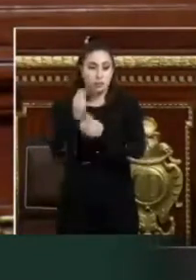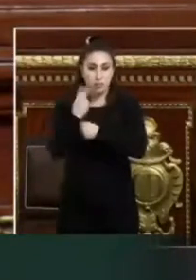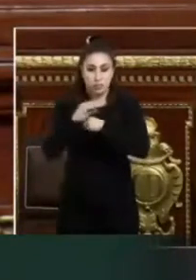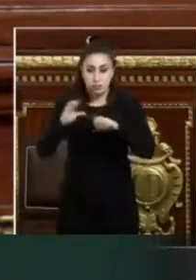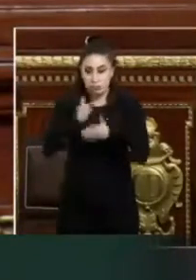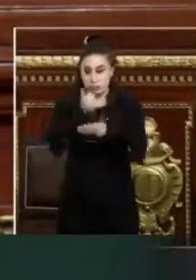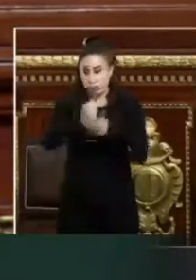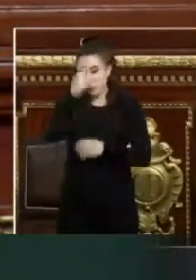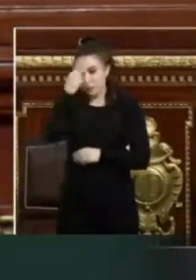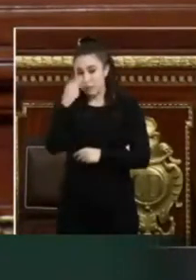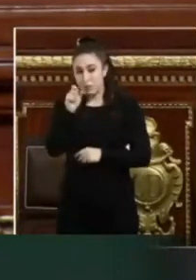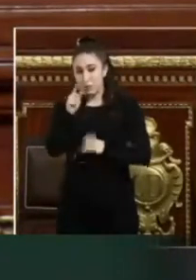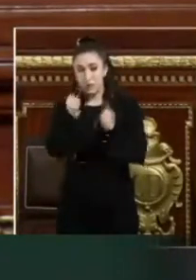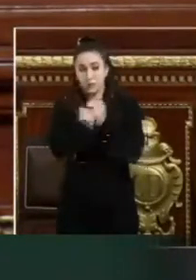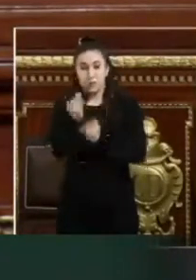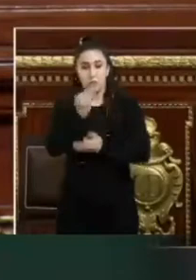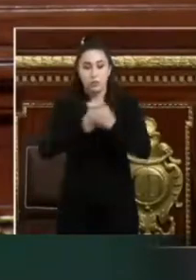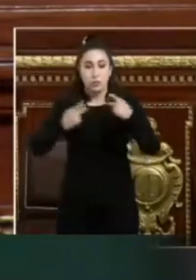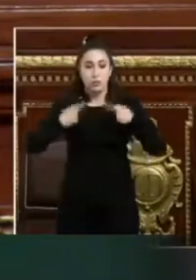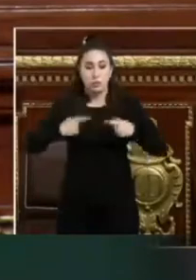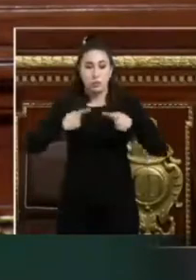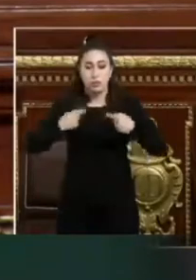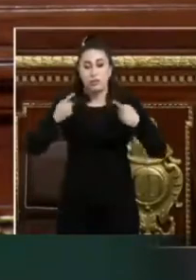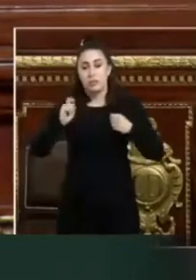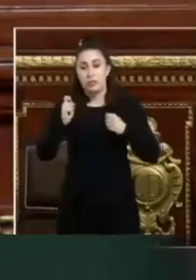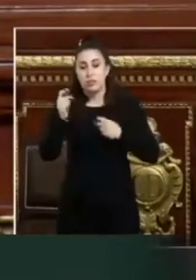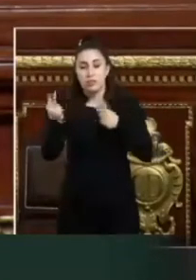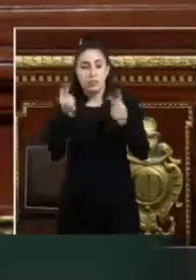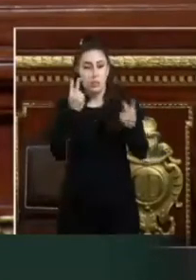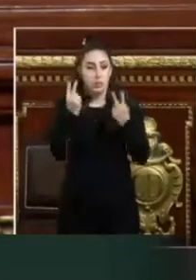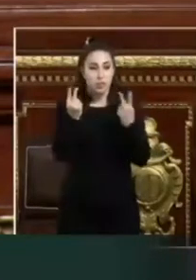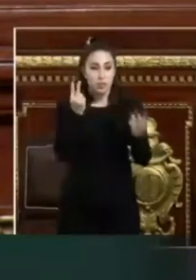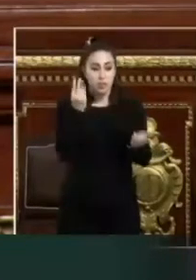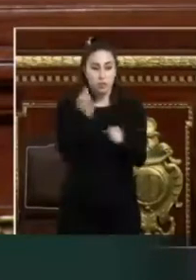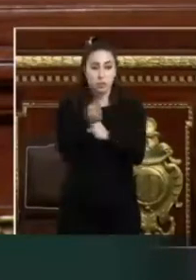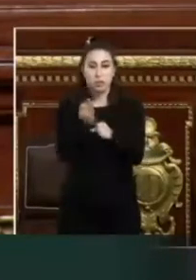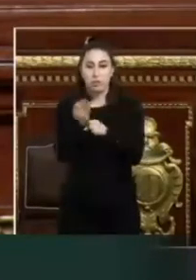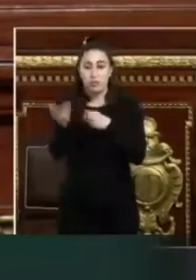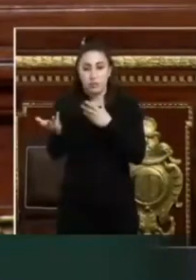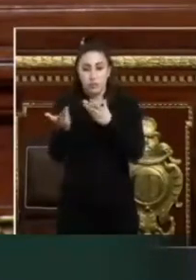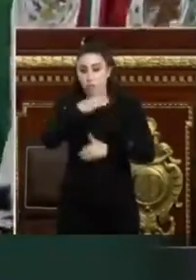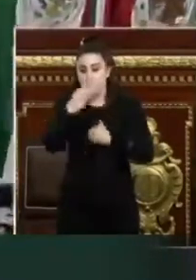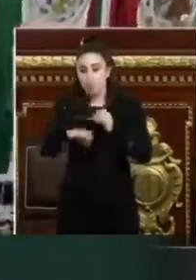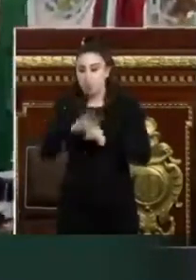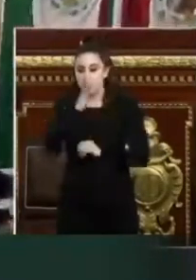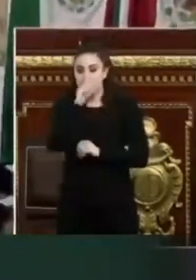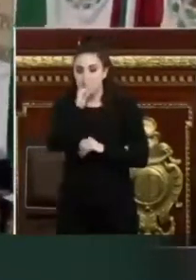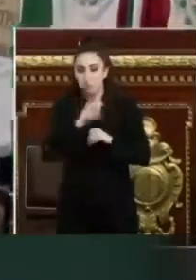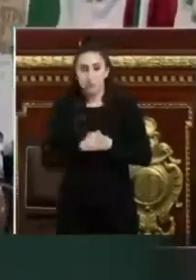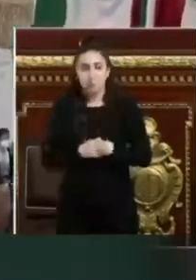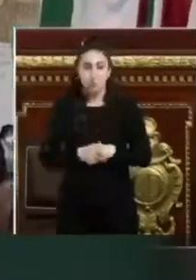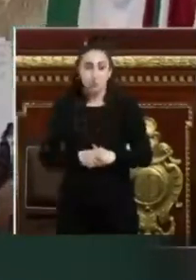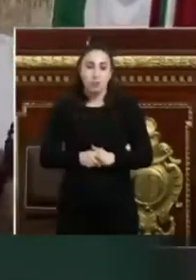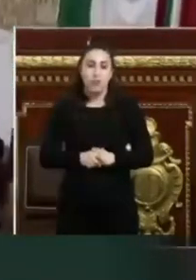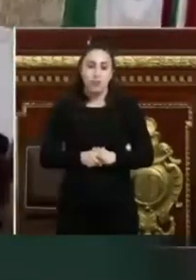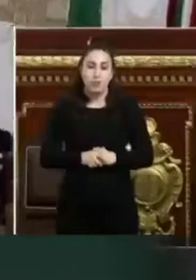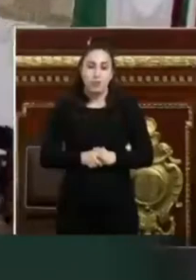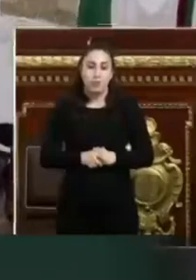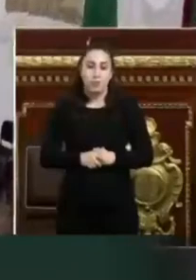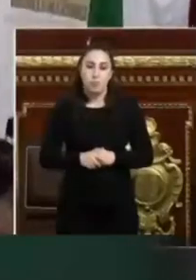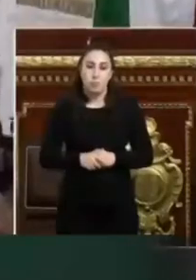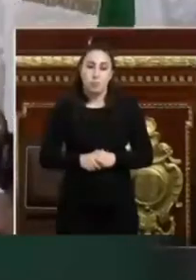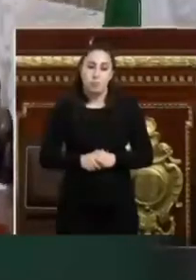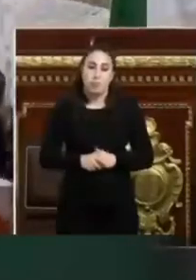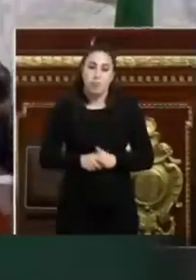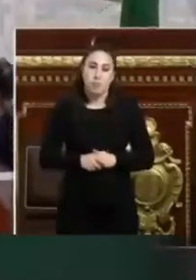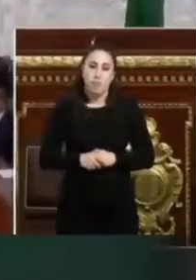comunicación y cooperación con la Unidad para la Defensa de los Derechos Humanos de la Secretaría de Gobernación, con el objeto de adoptar medidas urgentes de protección